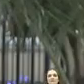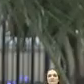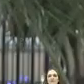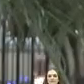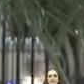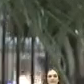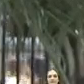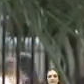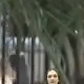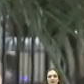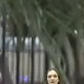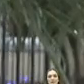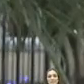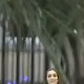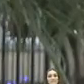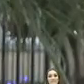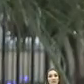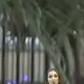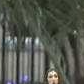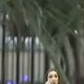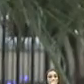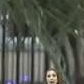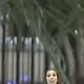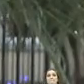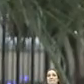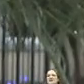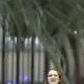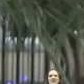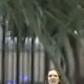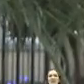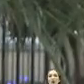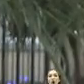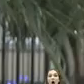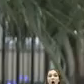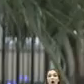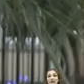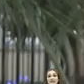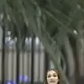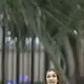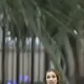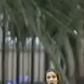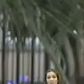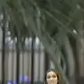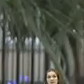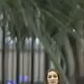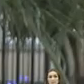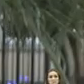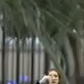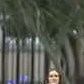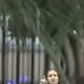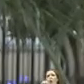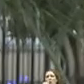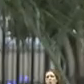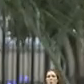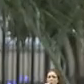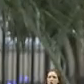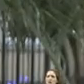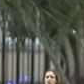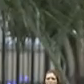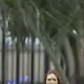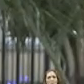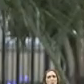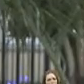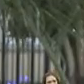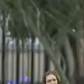El presidente de la República también ha pedido que no se mire esta propuesta como un techo o un piso para la negociación del aumento del salario mínimo.